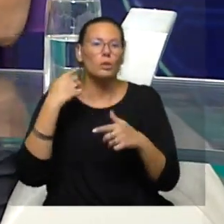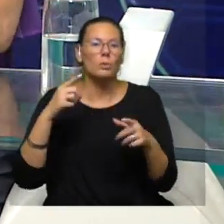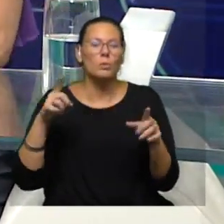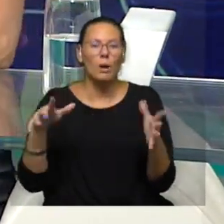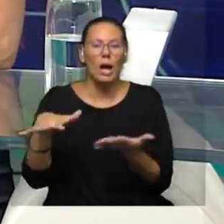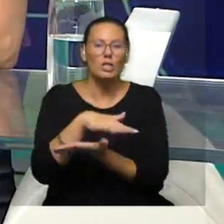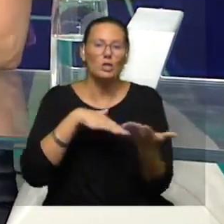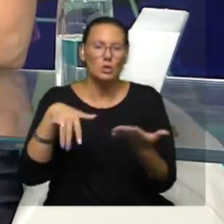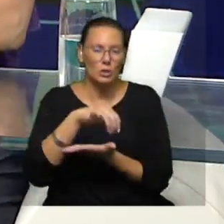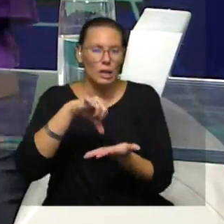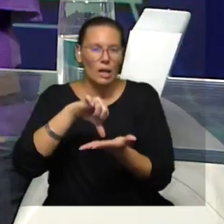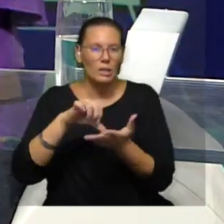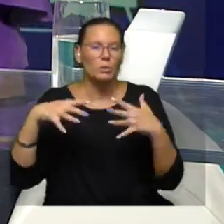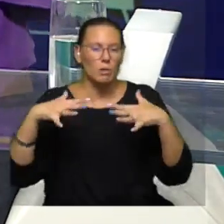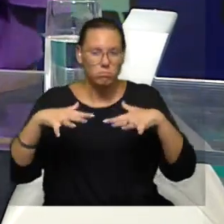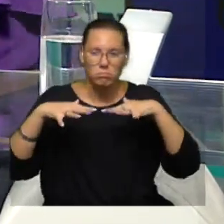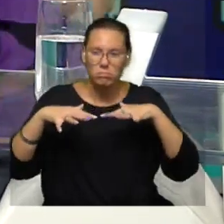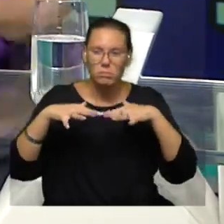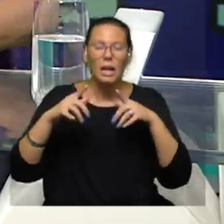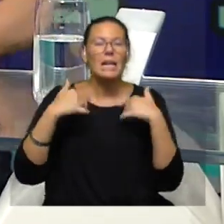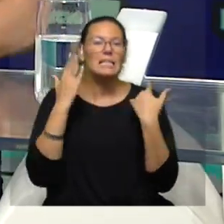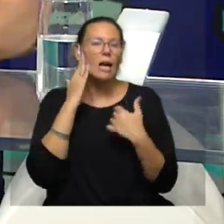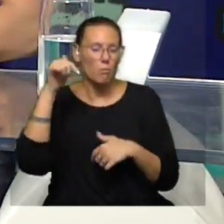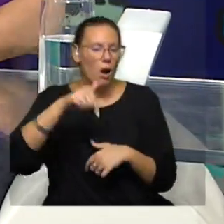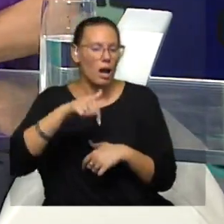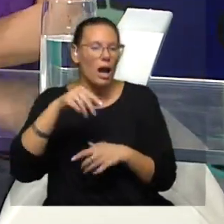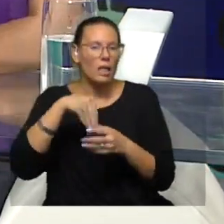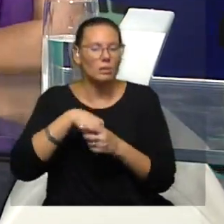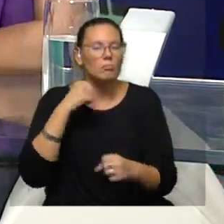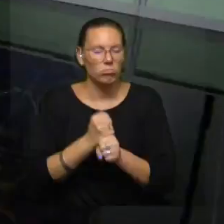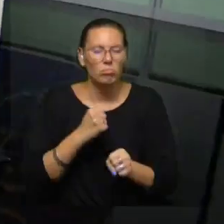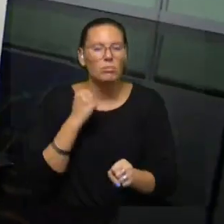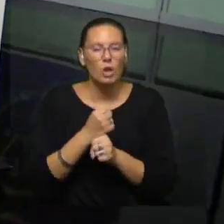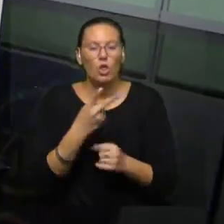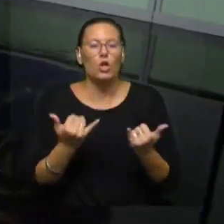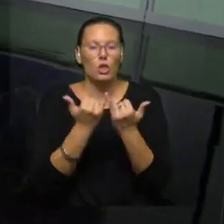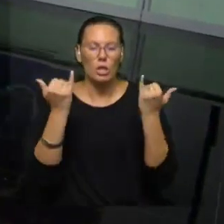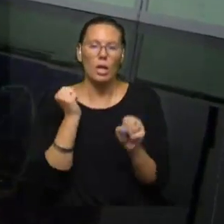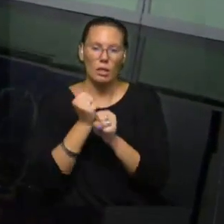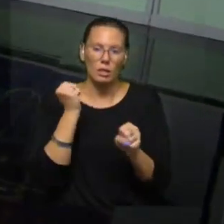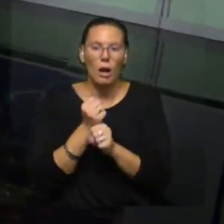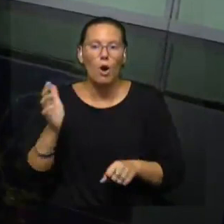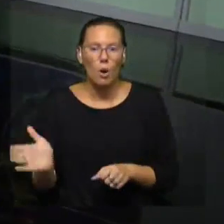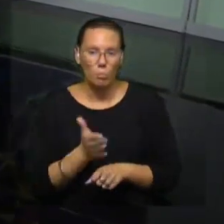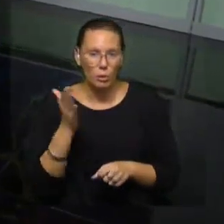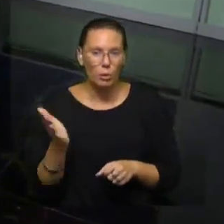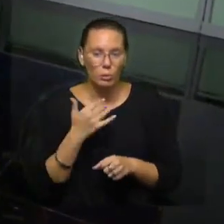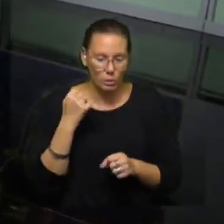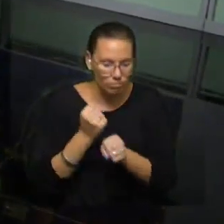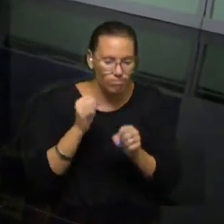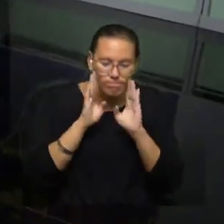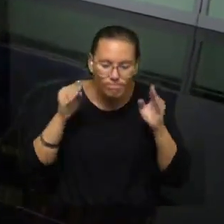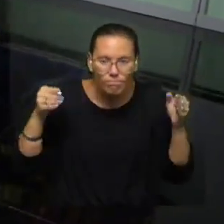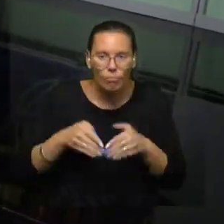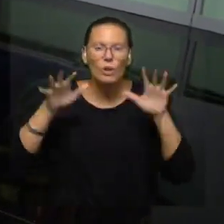zona de la ciudad, pero más que nada porque nosotros sabemos acá en la interna el laburo que lleva 2 días de trabajo de producción, de estar metiendo ahí, con